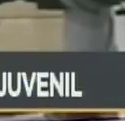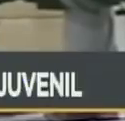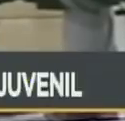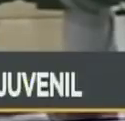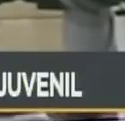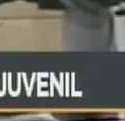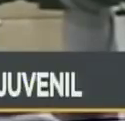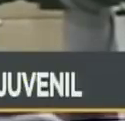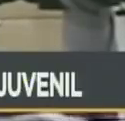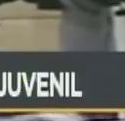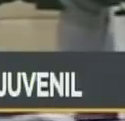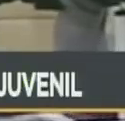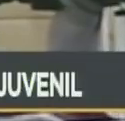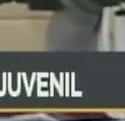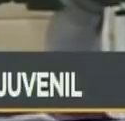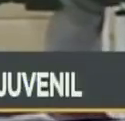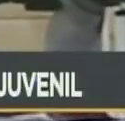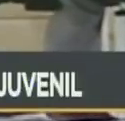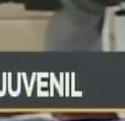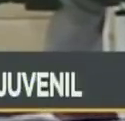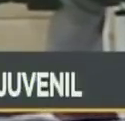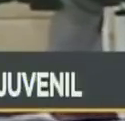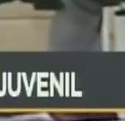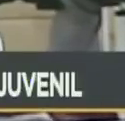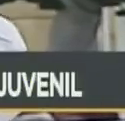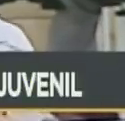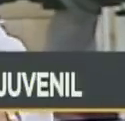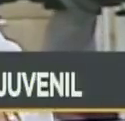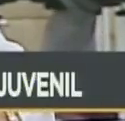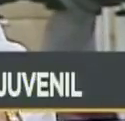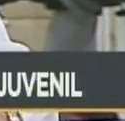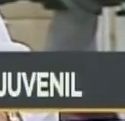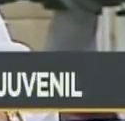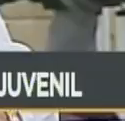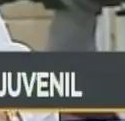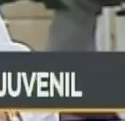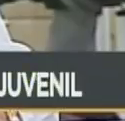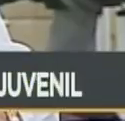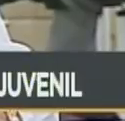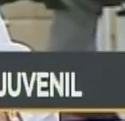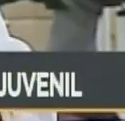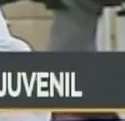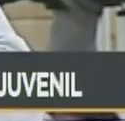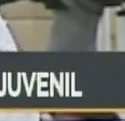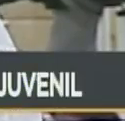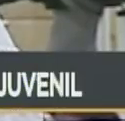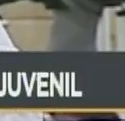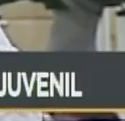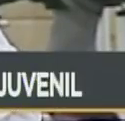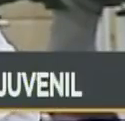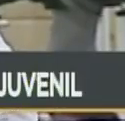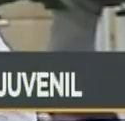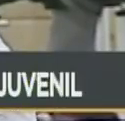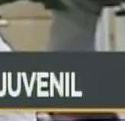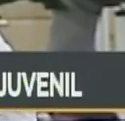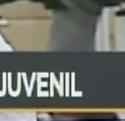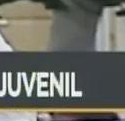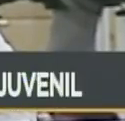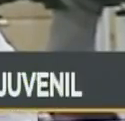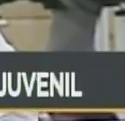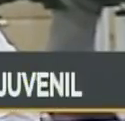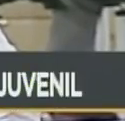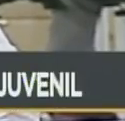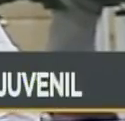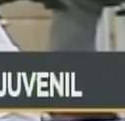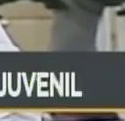en la época del dominio colonial español, que era plomo, compadre. Por la ignorancia se nos ha dominado más que